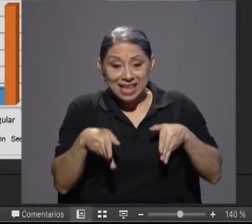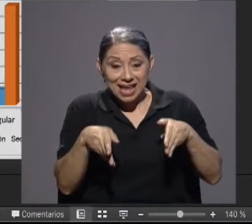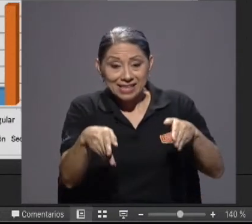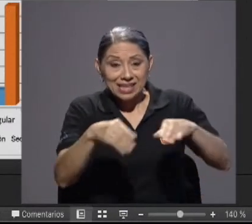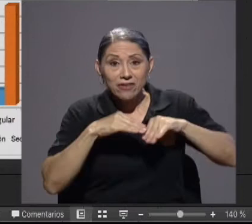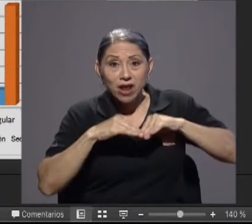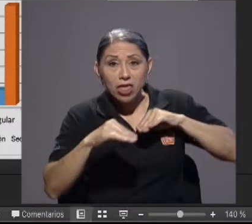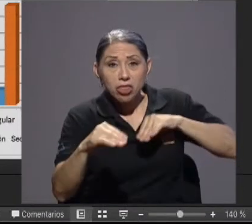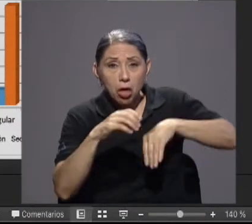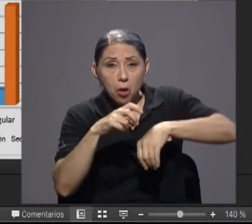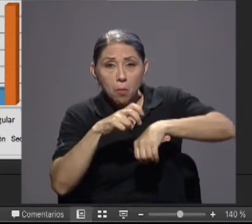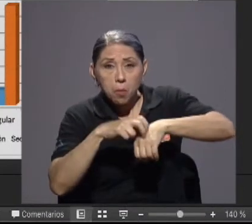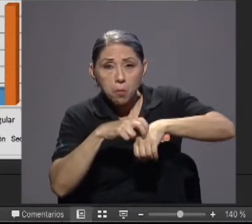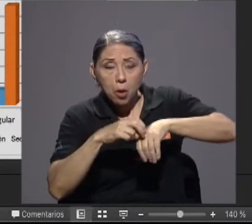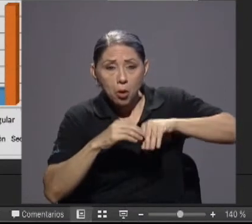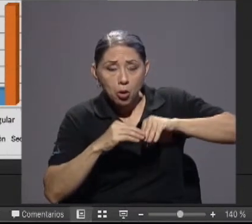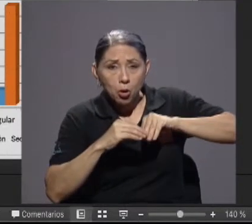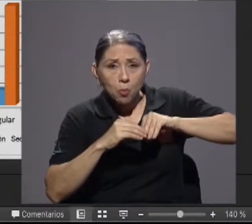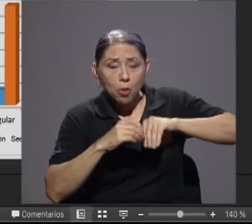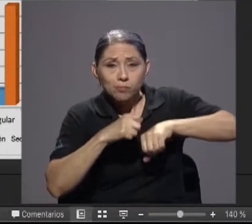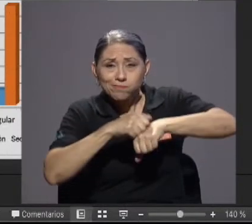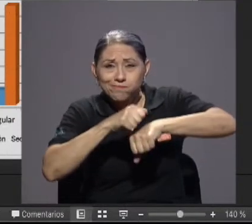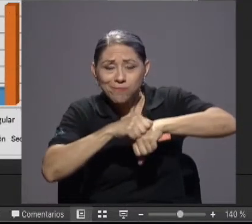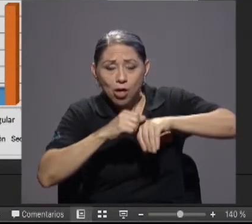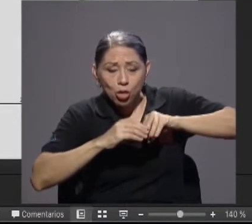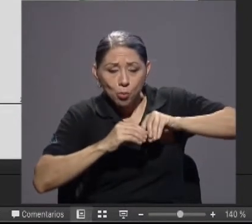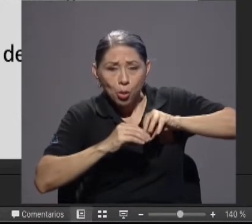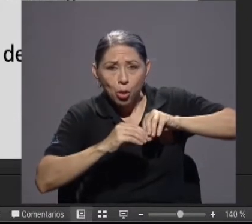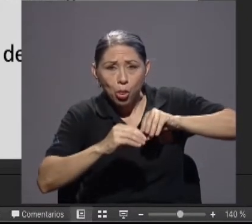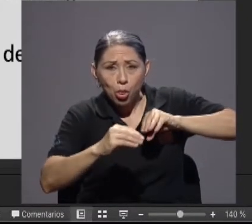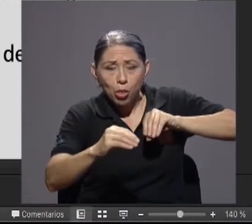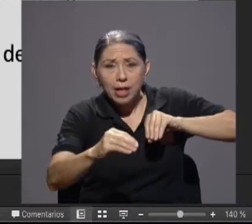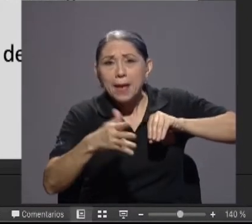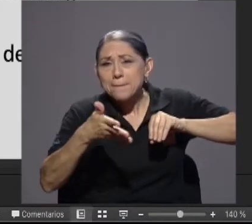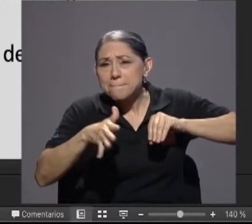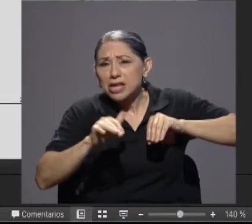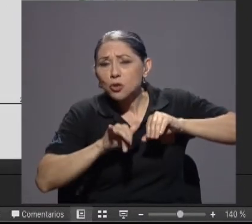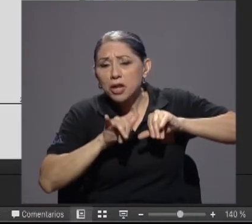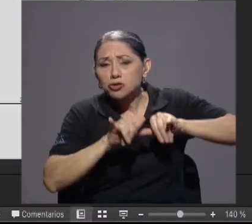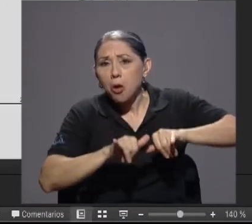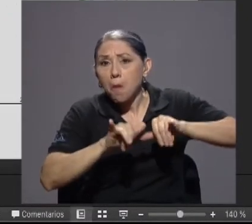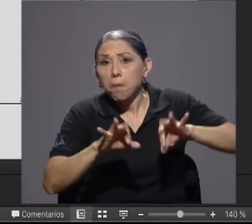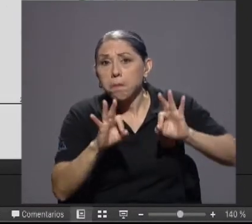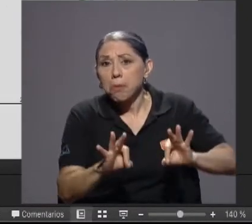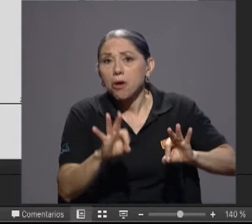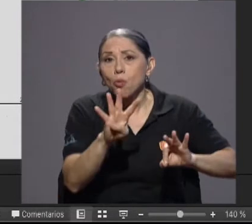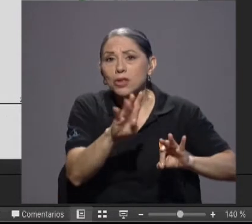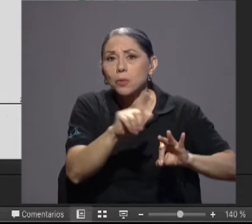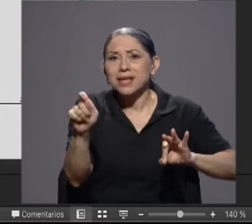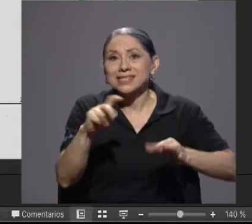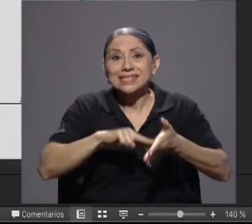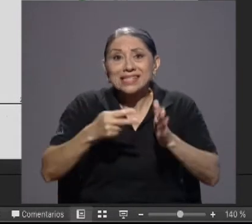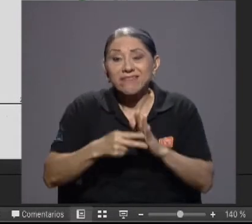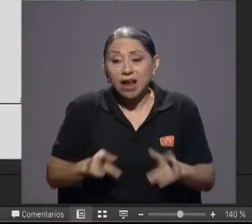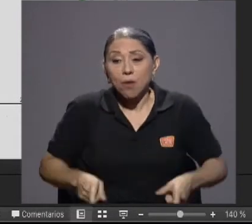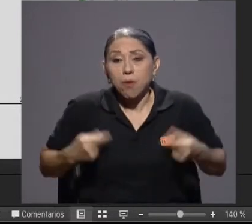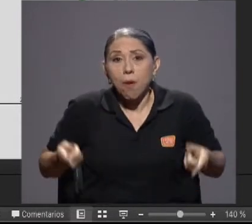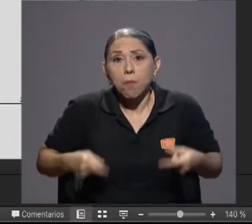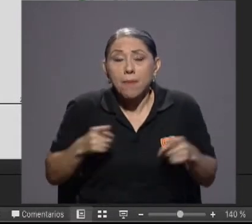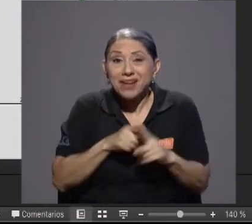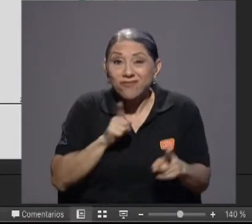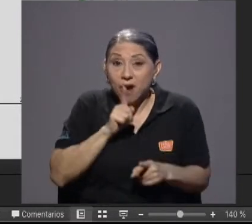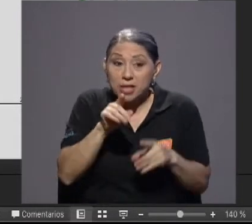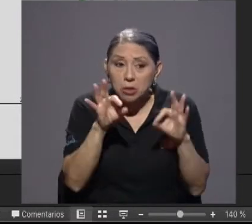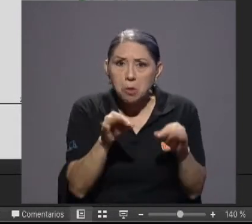es de aproximadamente 4 meses. Es una inversión muy poco efectiva. De hecho, el Plan